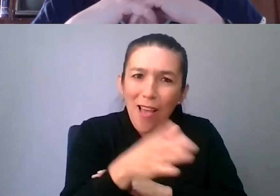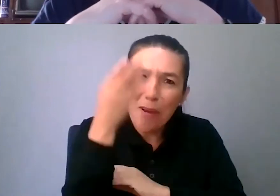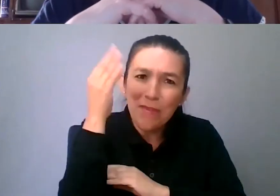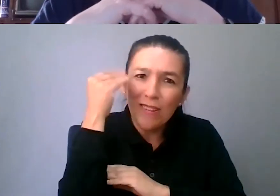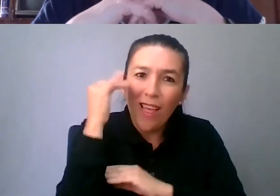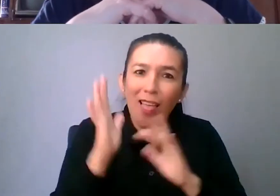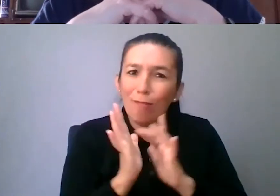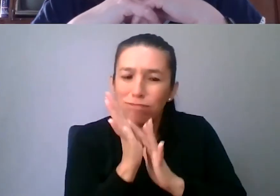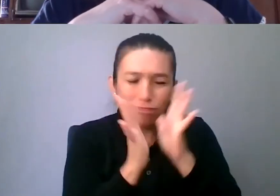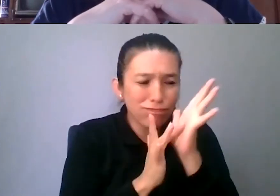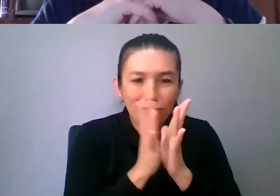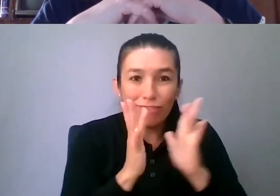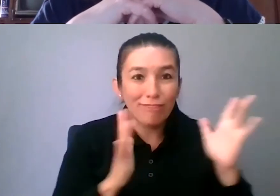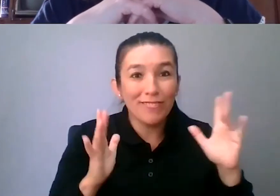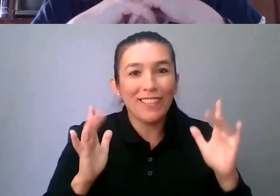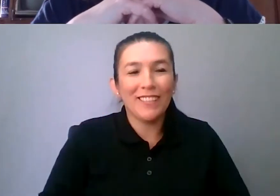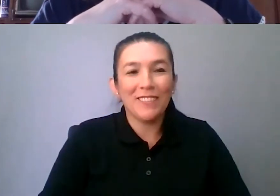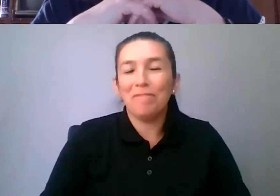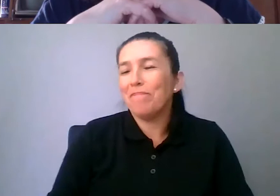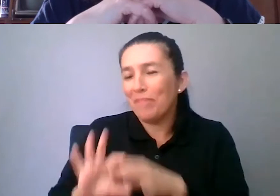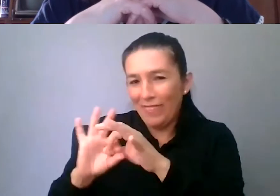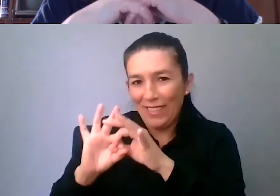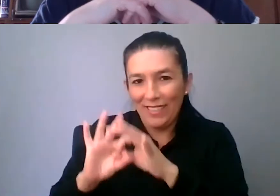figuras de hilo. Gracias, Carolina.